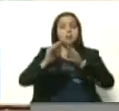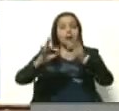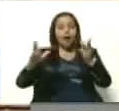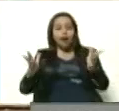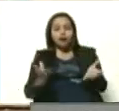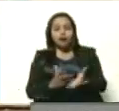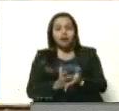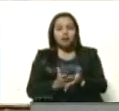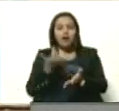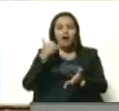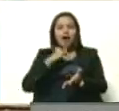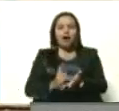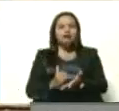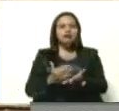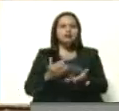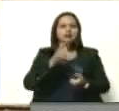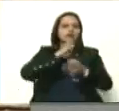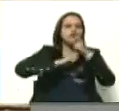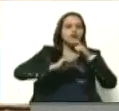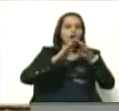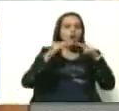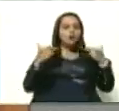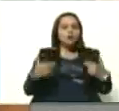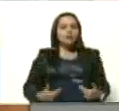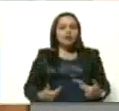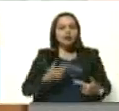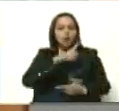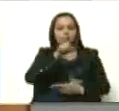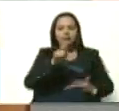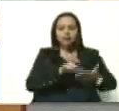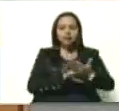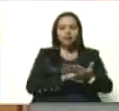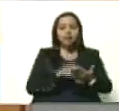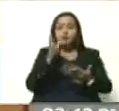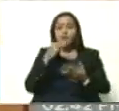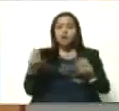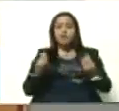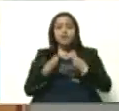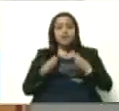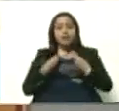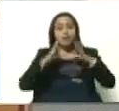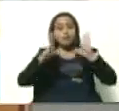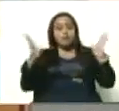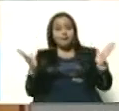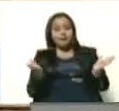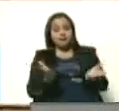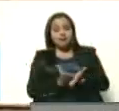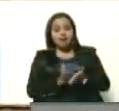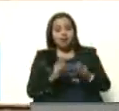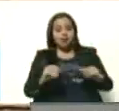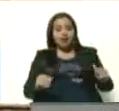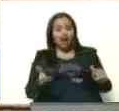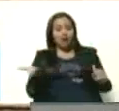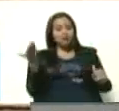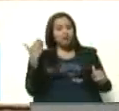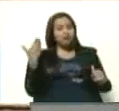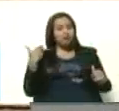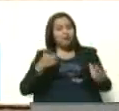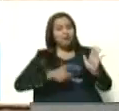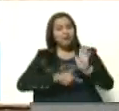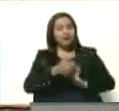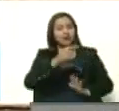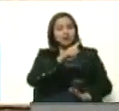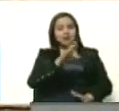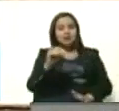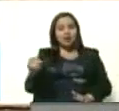que asola a la humanidad entera y que no había vivido el planeta Tierra desde hace más de